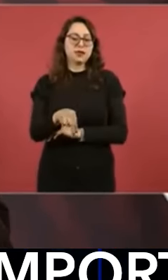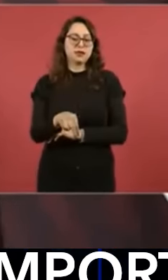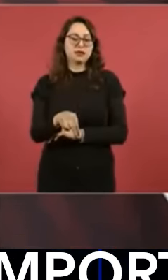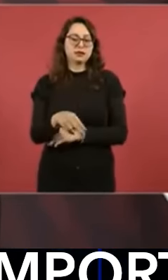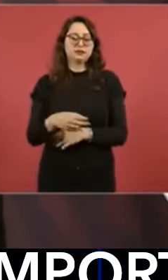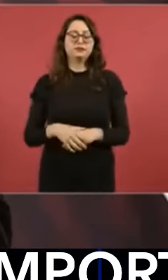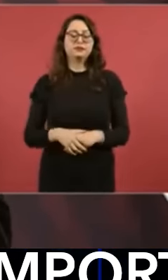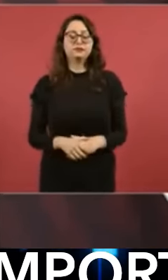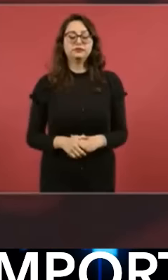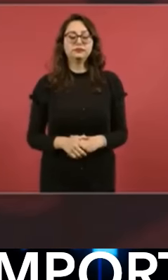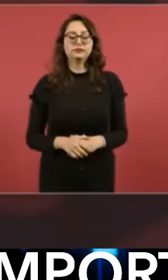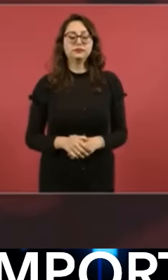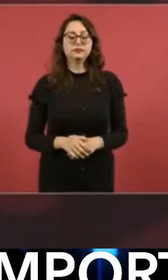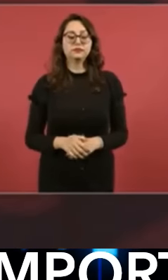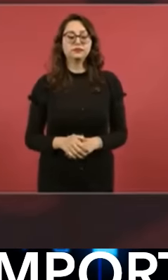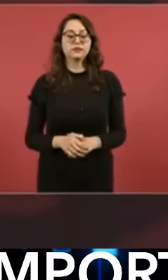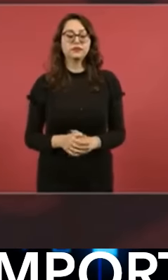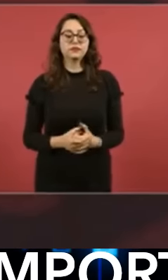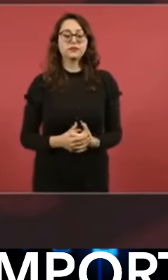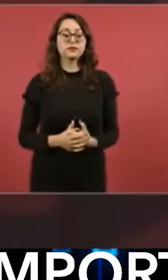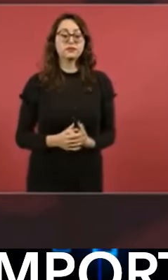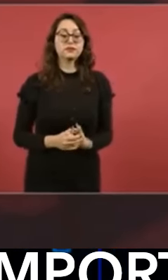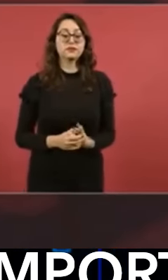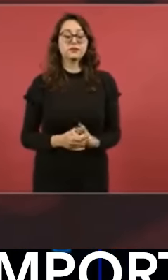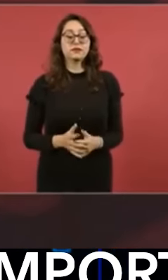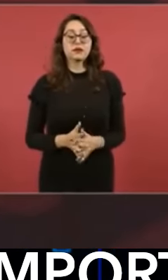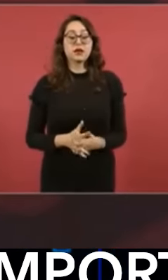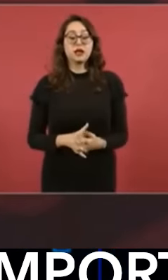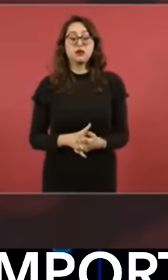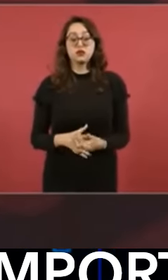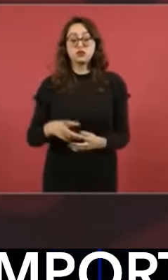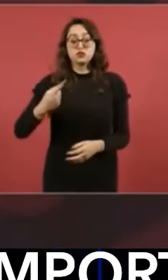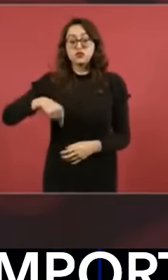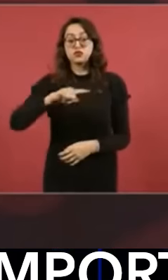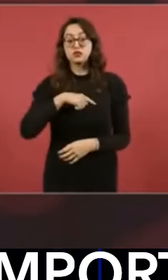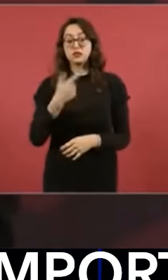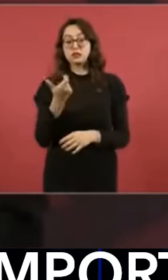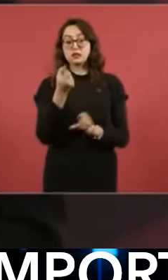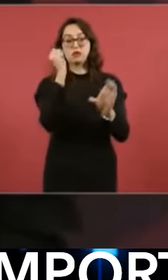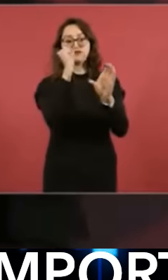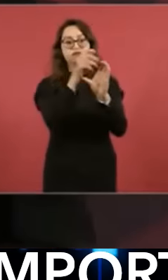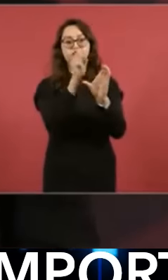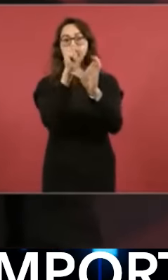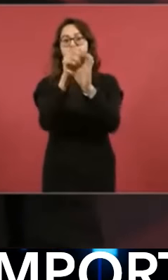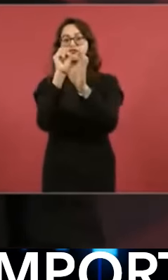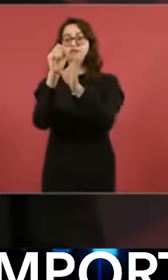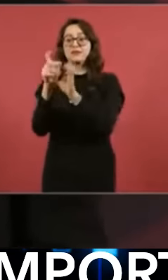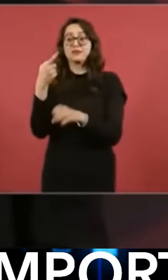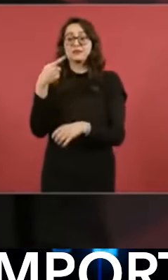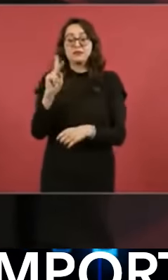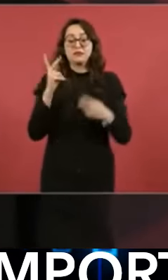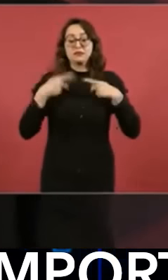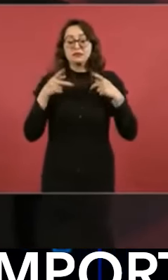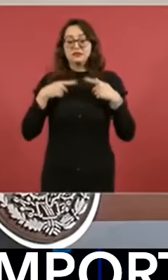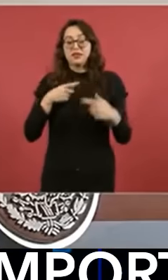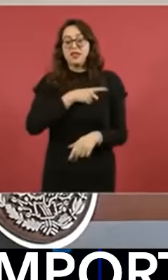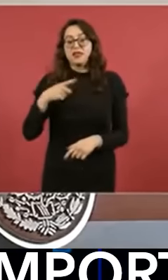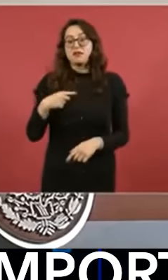porque se daba el apoyo, pero tenían que ir a sucursales que estaban a 2-3 horas.